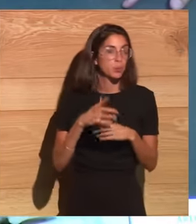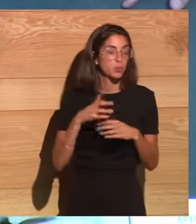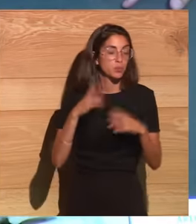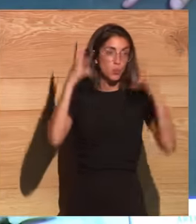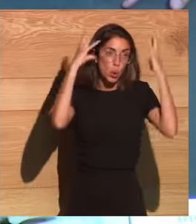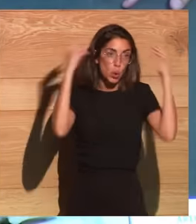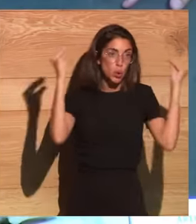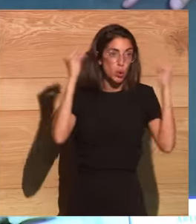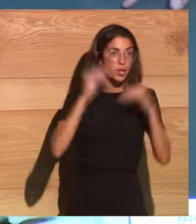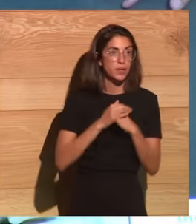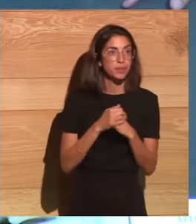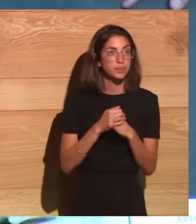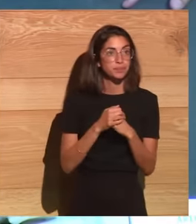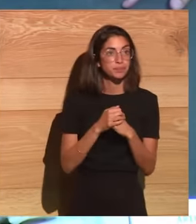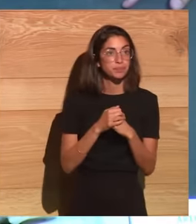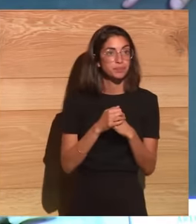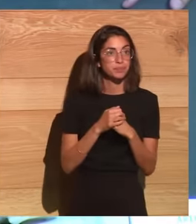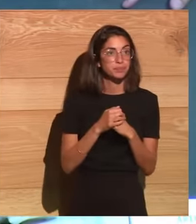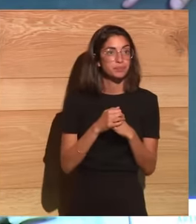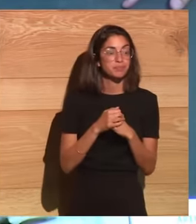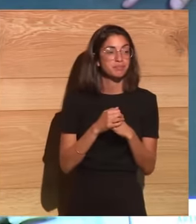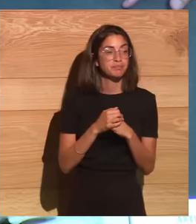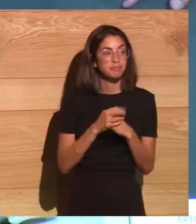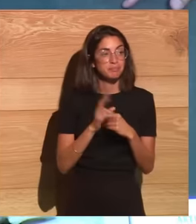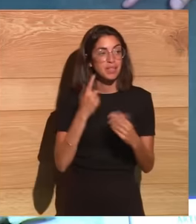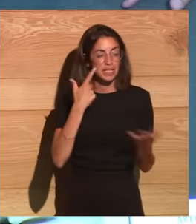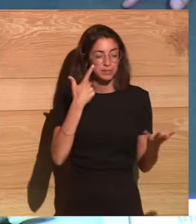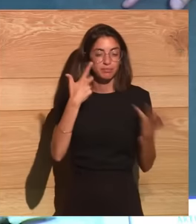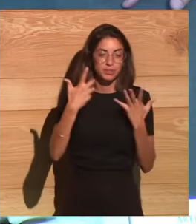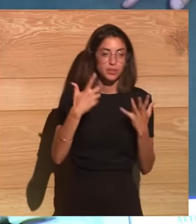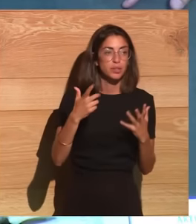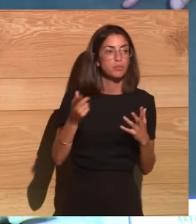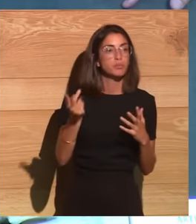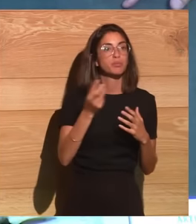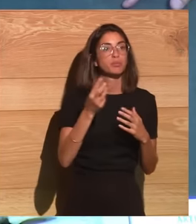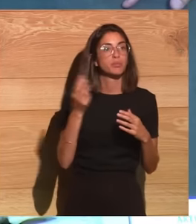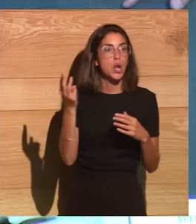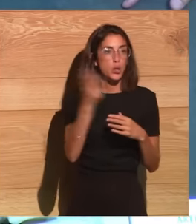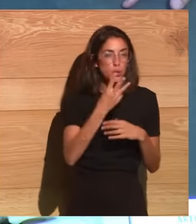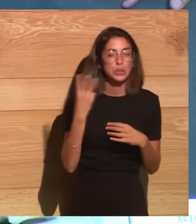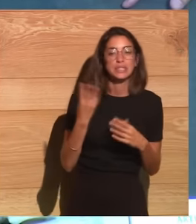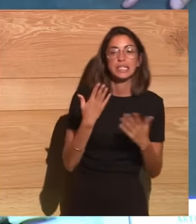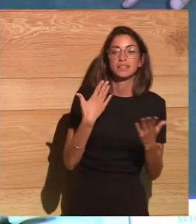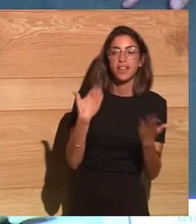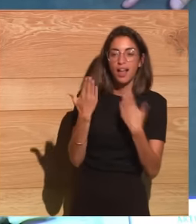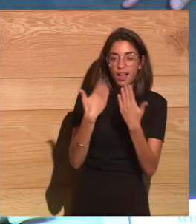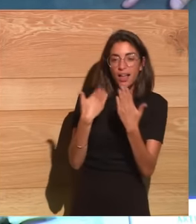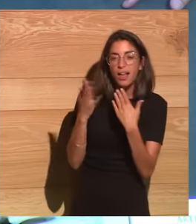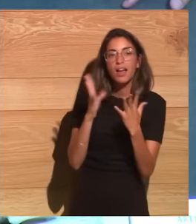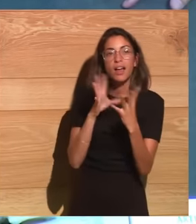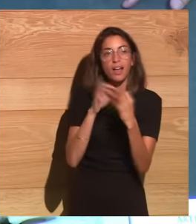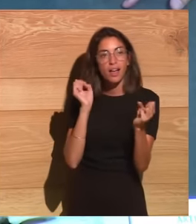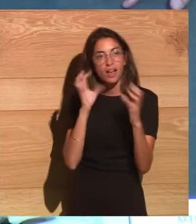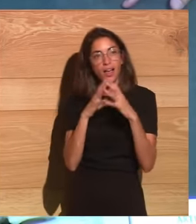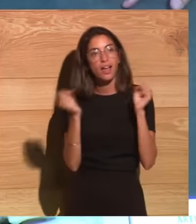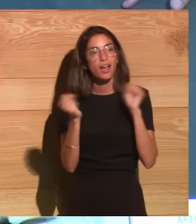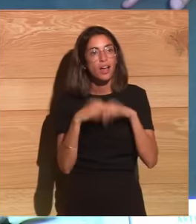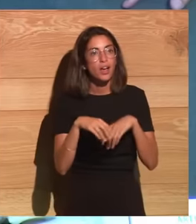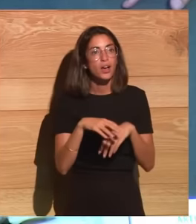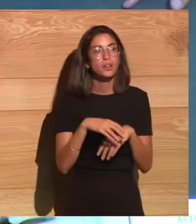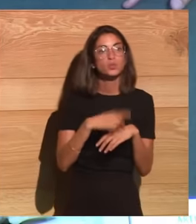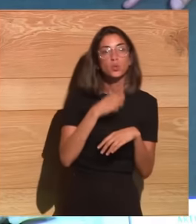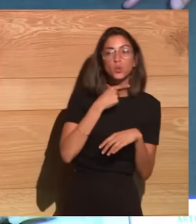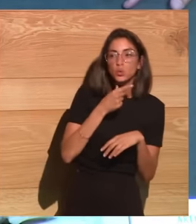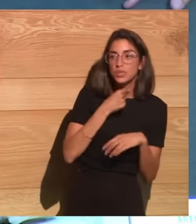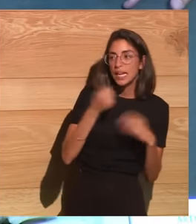torero. Se ve que. Que habéis hablado mucho, ¿eh? De qué le puede gustar, qué le